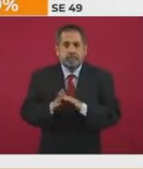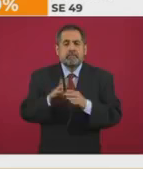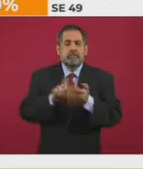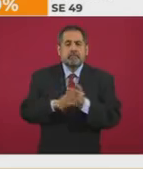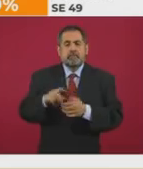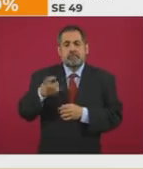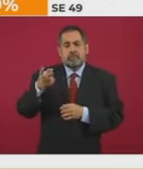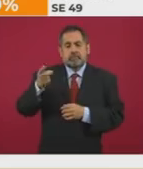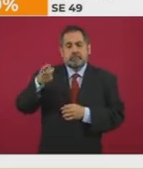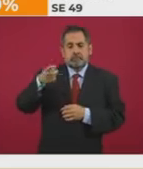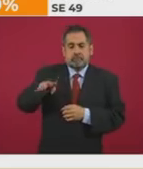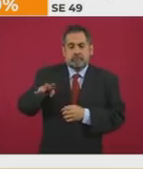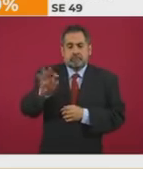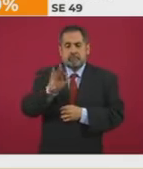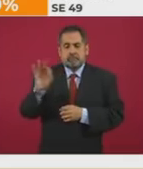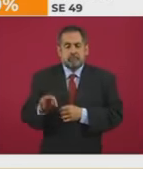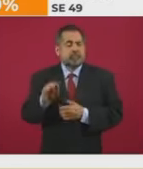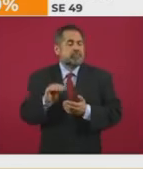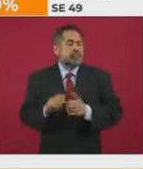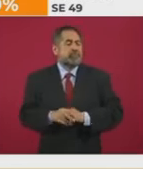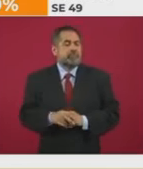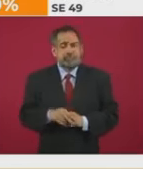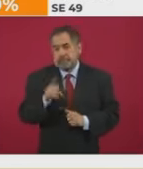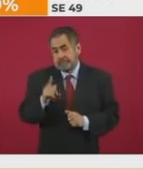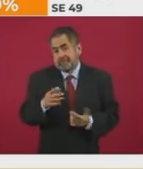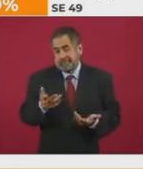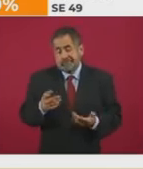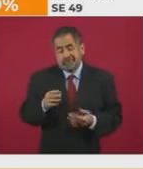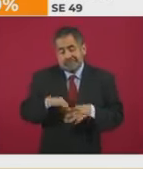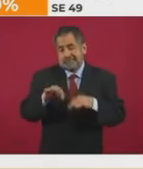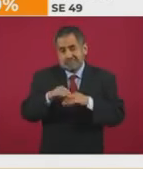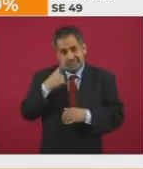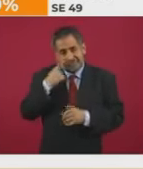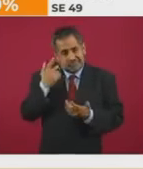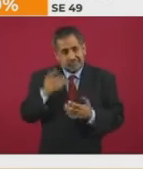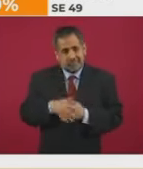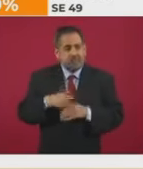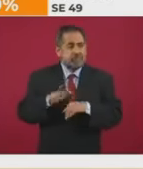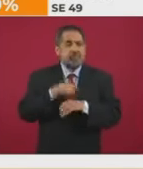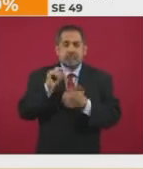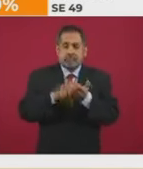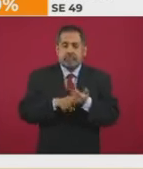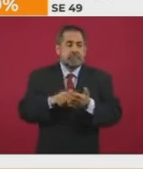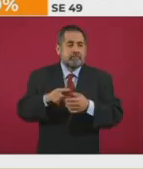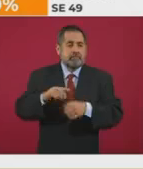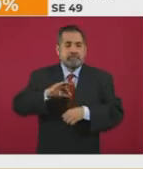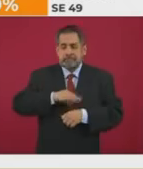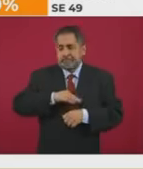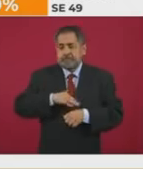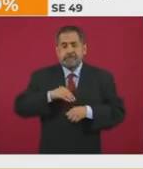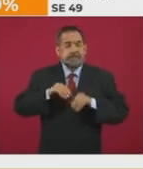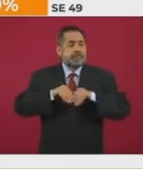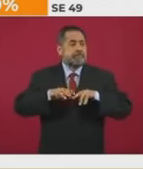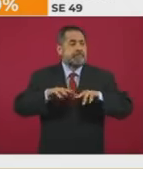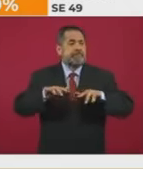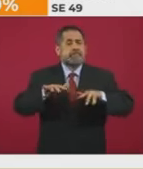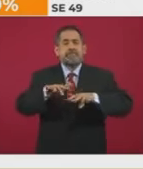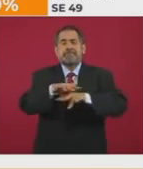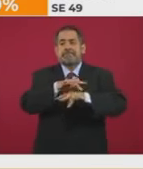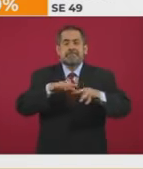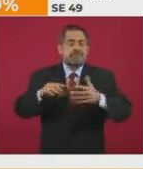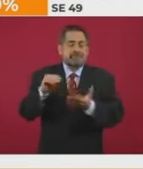en 39%. Este índice es relevante porque lo que muestra es la actividad epidémica del virus